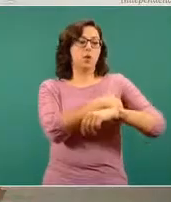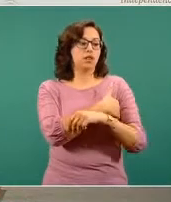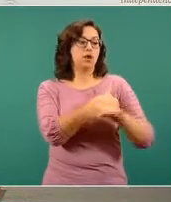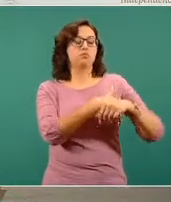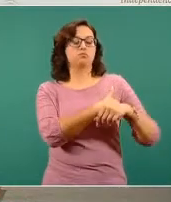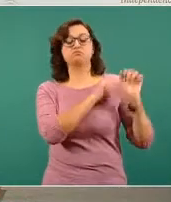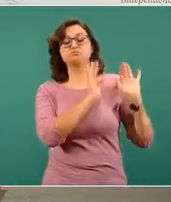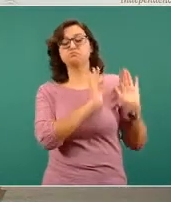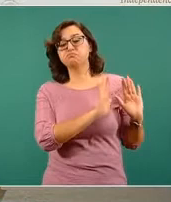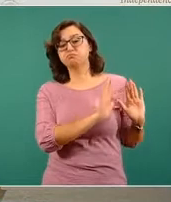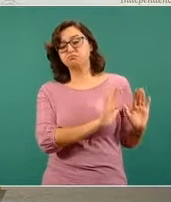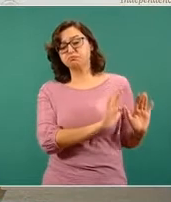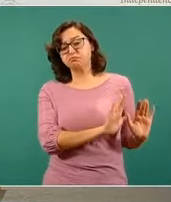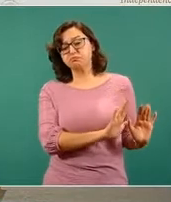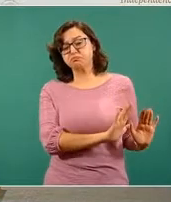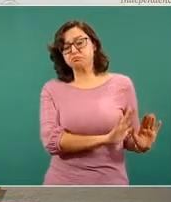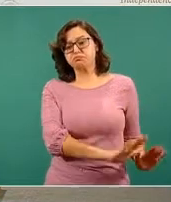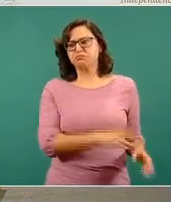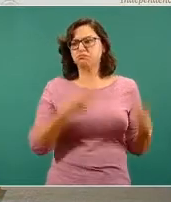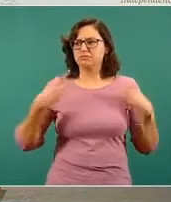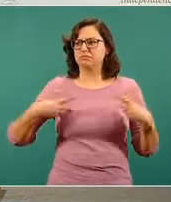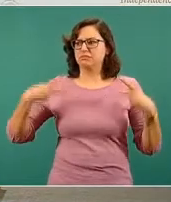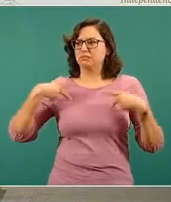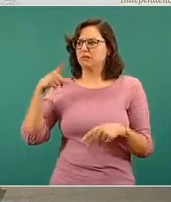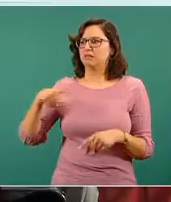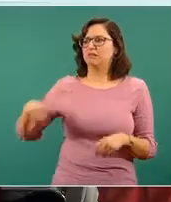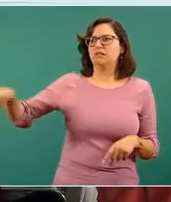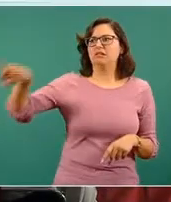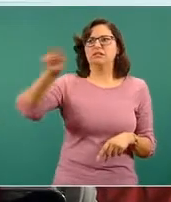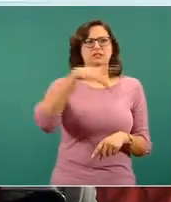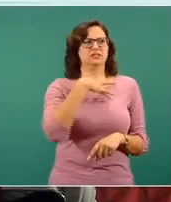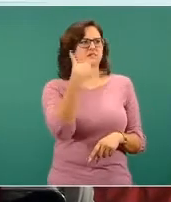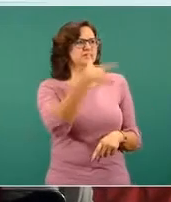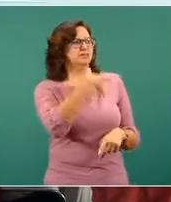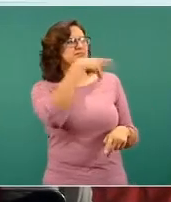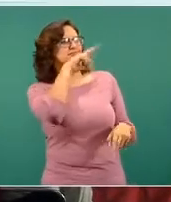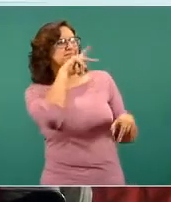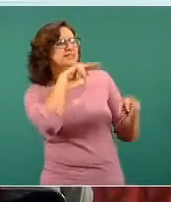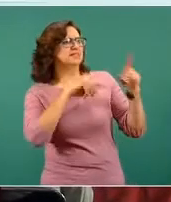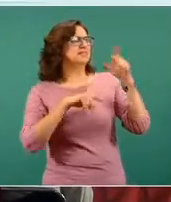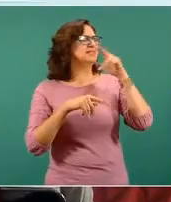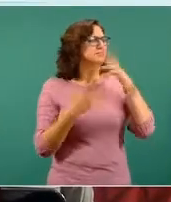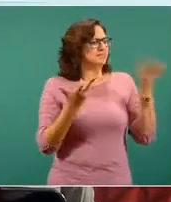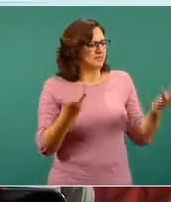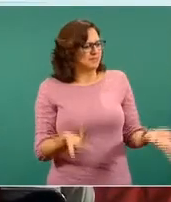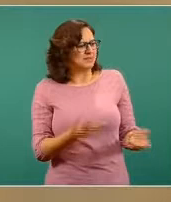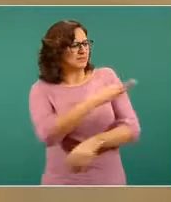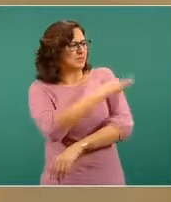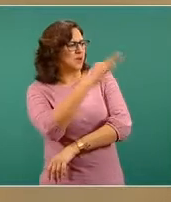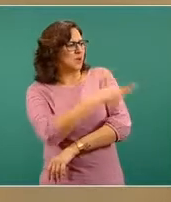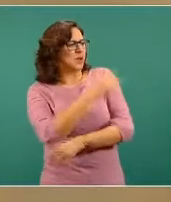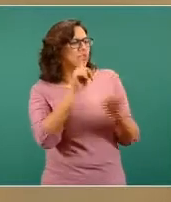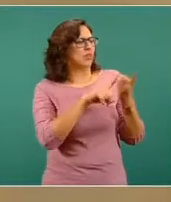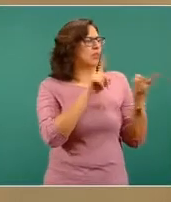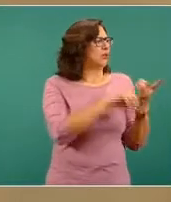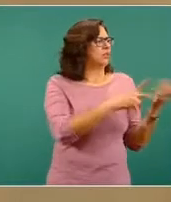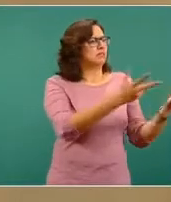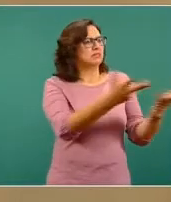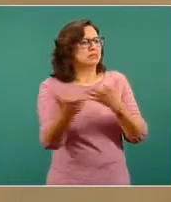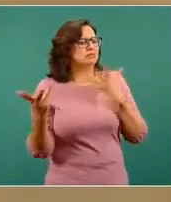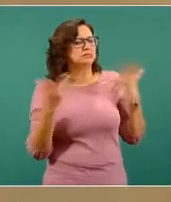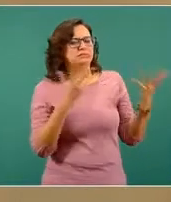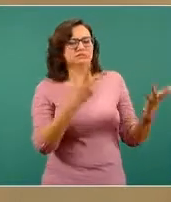inquietud de algunas personas y desde luego causó una distorsión de información con esta falsa idea. Las vacunas en ningún momento